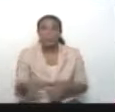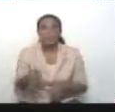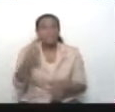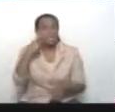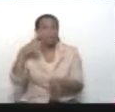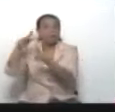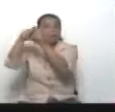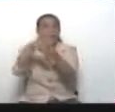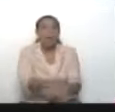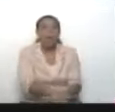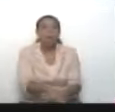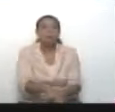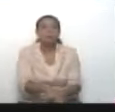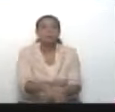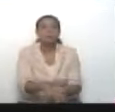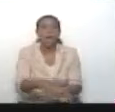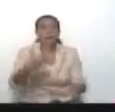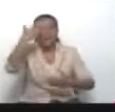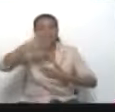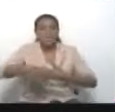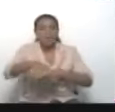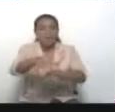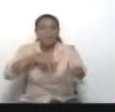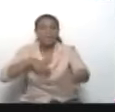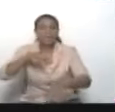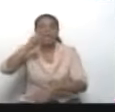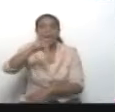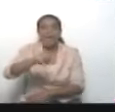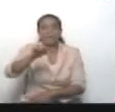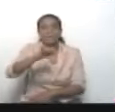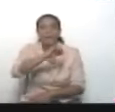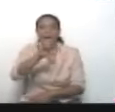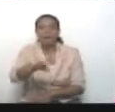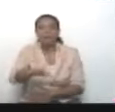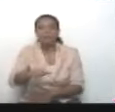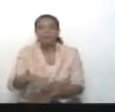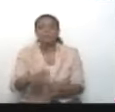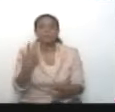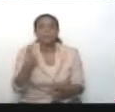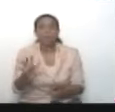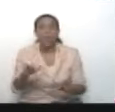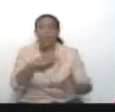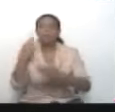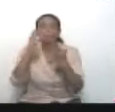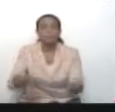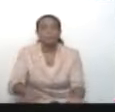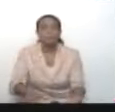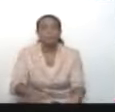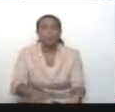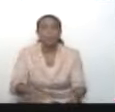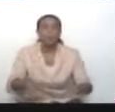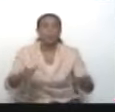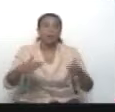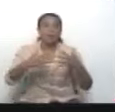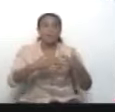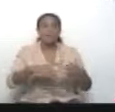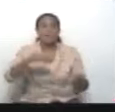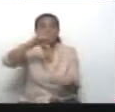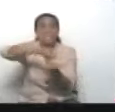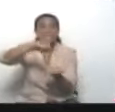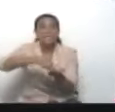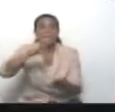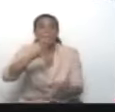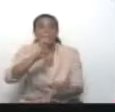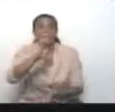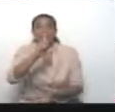quien derrota al ejército nazi, le parte el espinazo, lo destroza y toma Berlín.